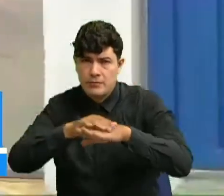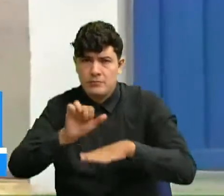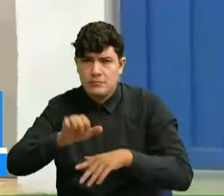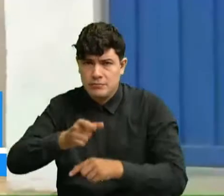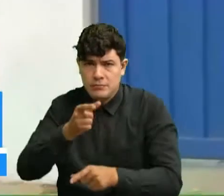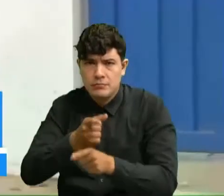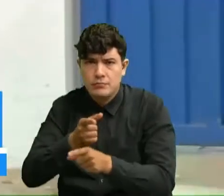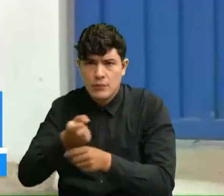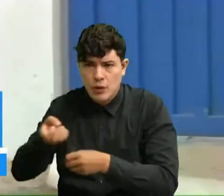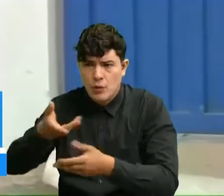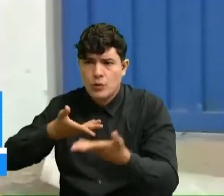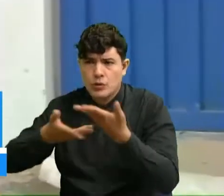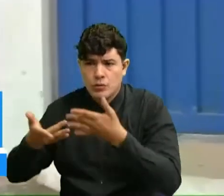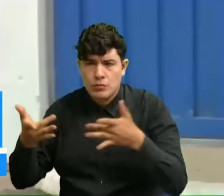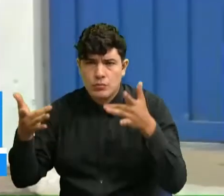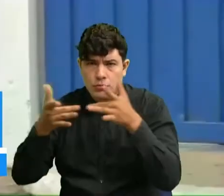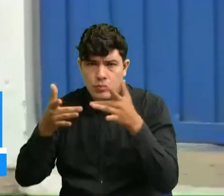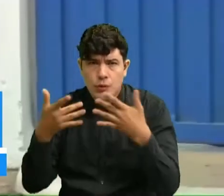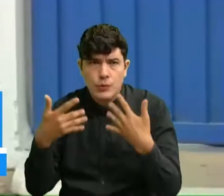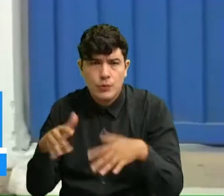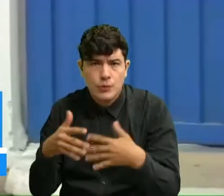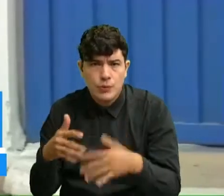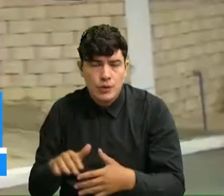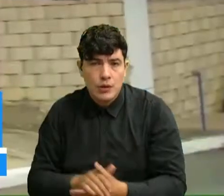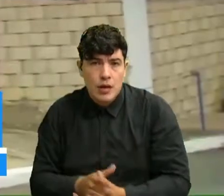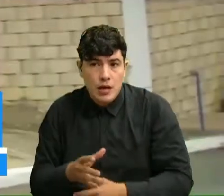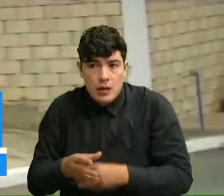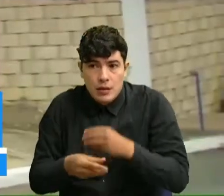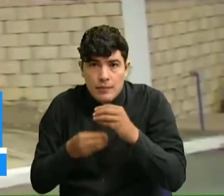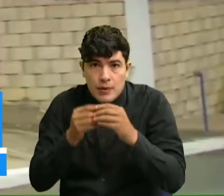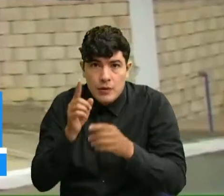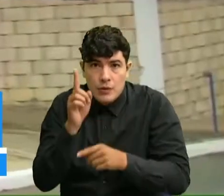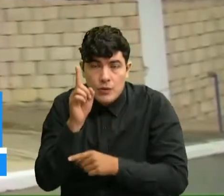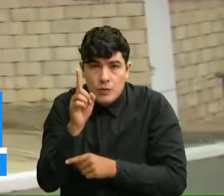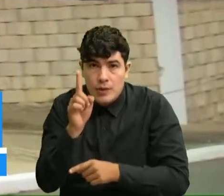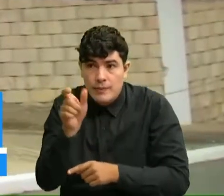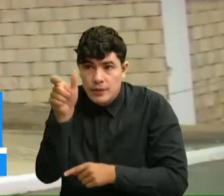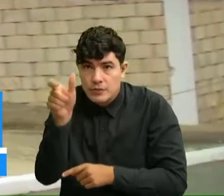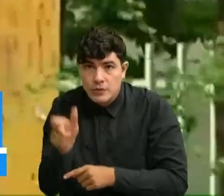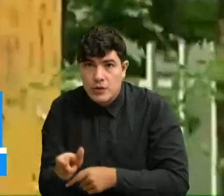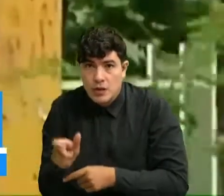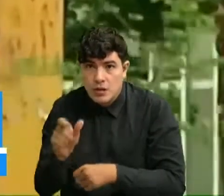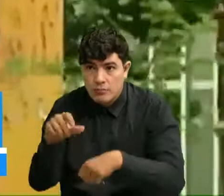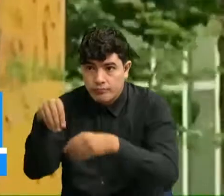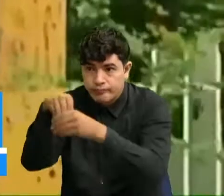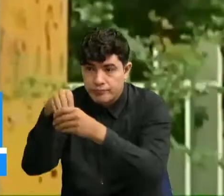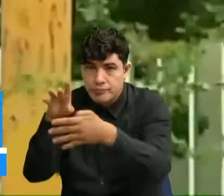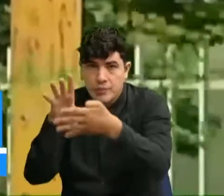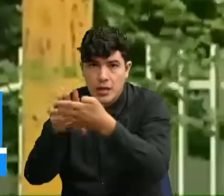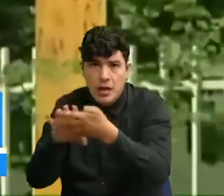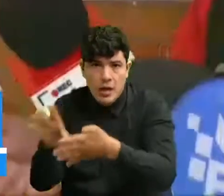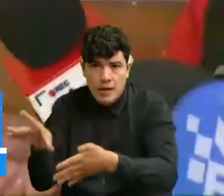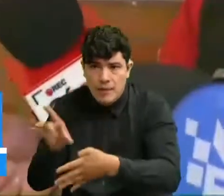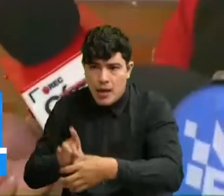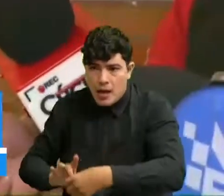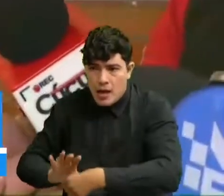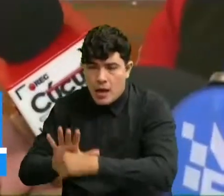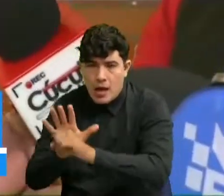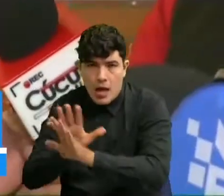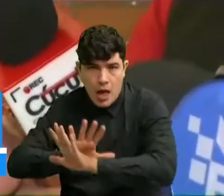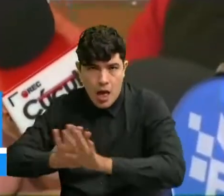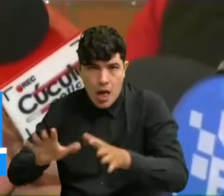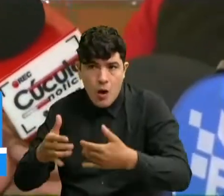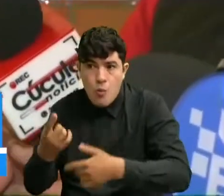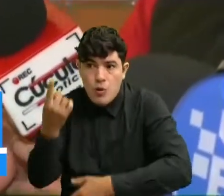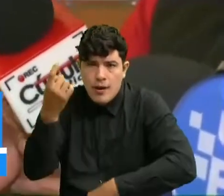condiciones, al punto de solo contabilizar un caso de COVID-19 en uno de los internos, el cual ya se encuentra aislado. Anteriormente